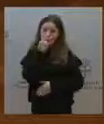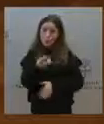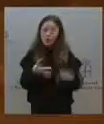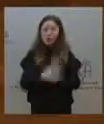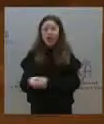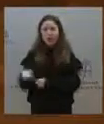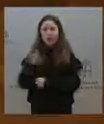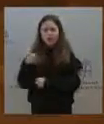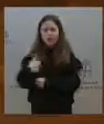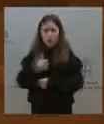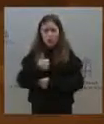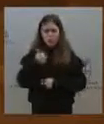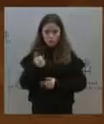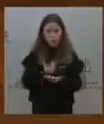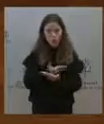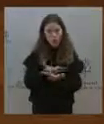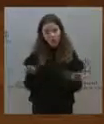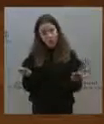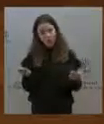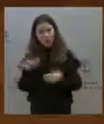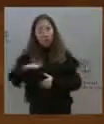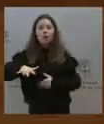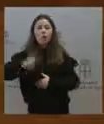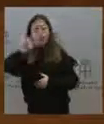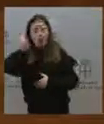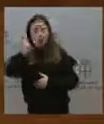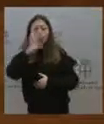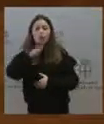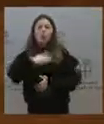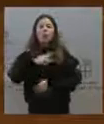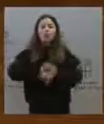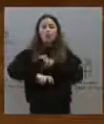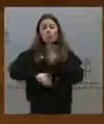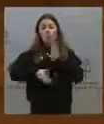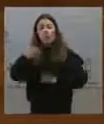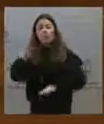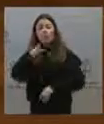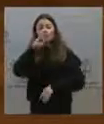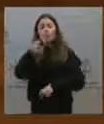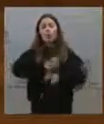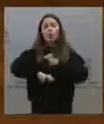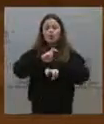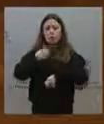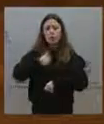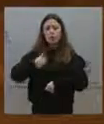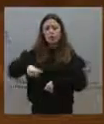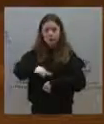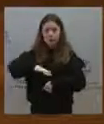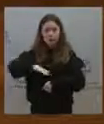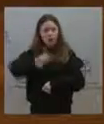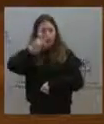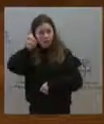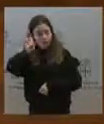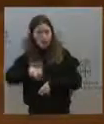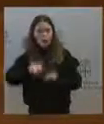lugares, porque se van a buscar oportunidades a otros lugares. El presupuesto puede ser una herramienta muy útil para mejorar la vida de los ciudadanos,